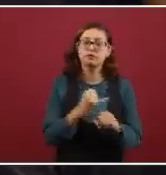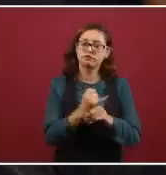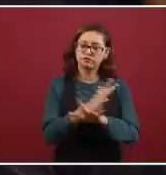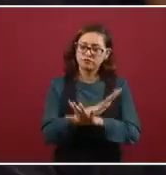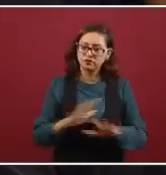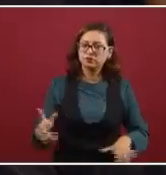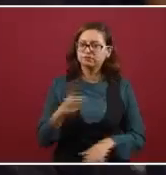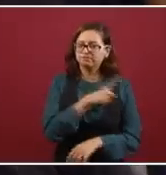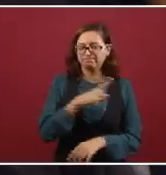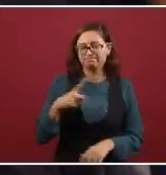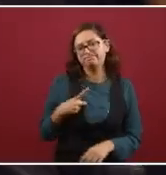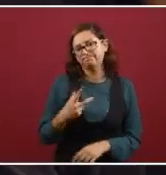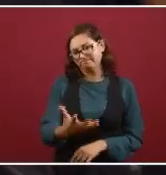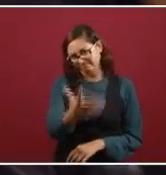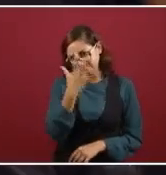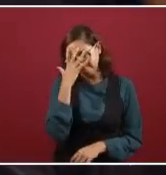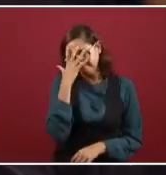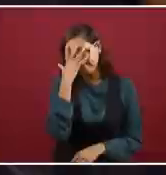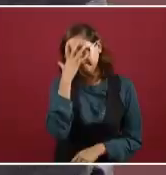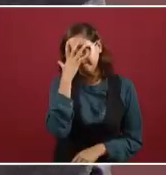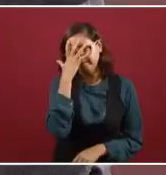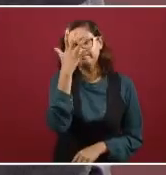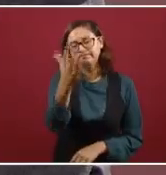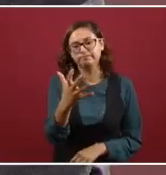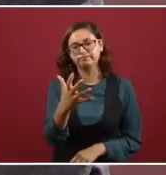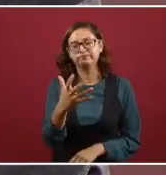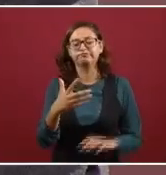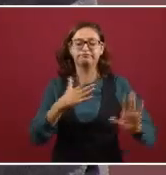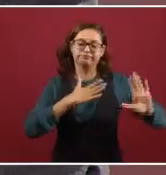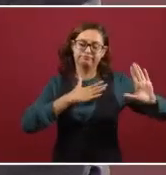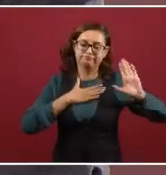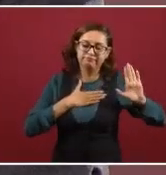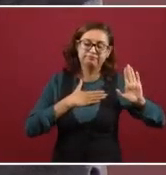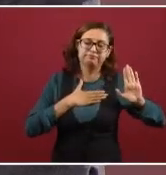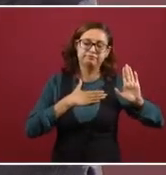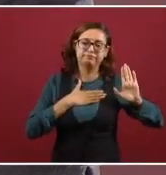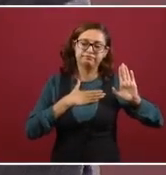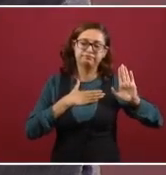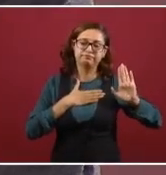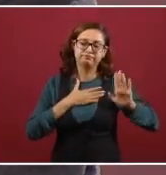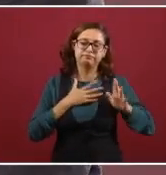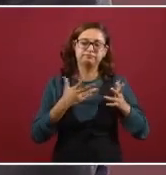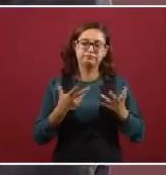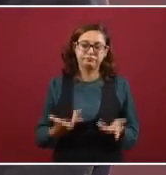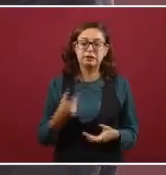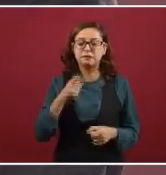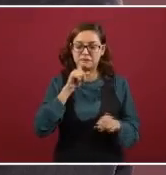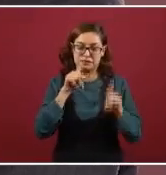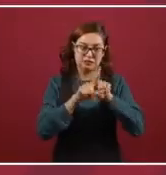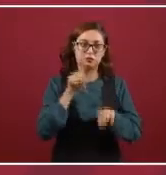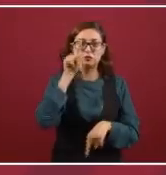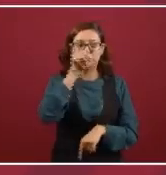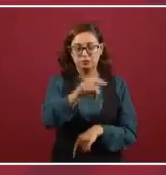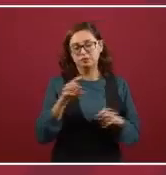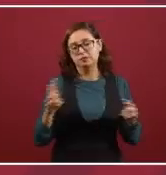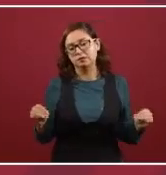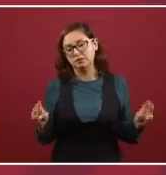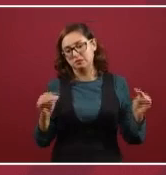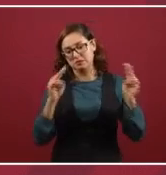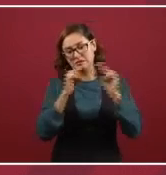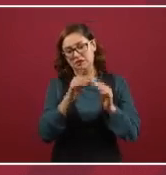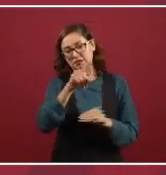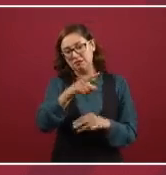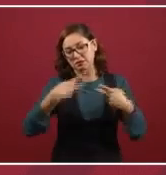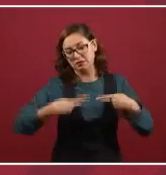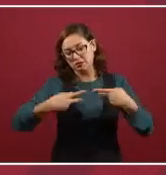seriedad. Esto incluye el compromiso que tenemos de sacar los cuerpos de los mineros, de Pasta de Concho, en